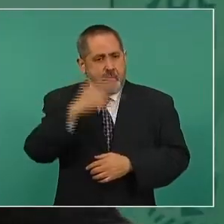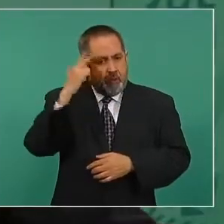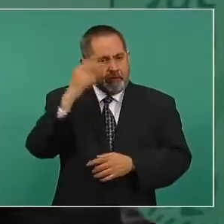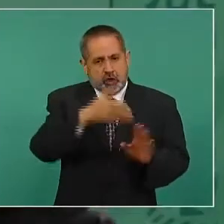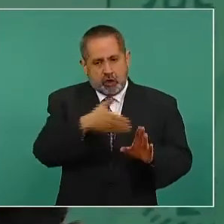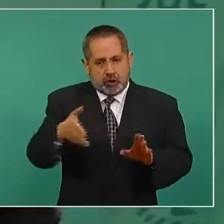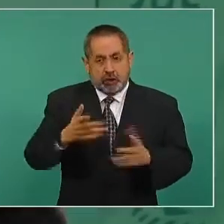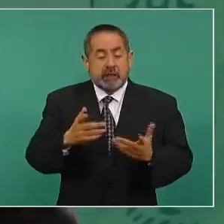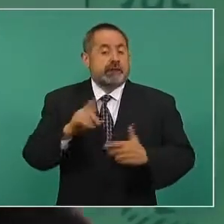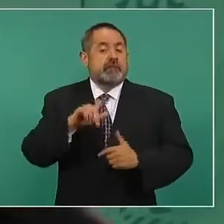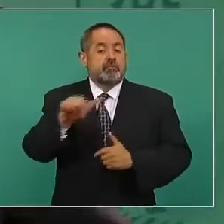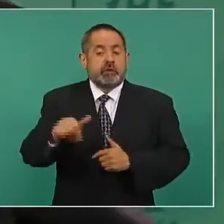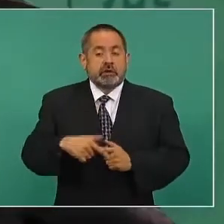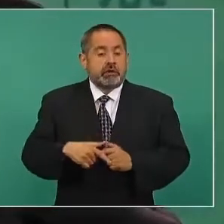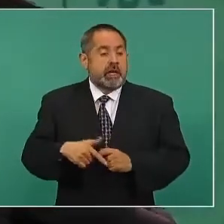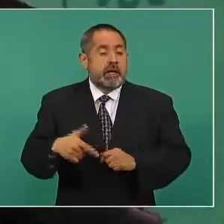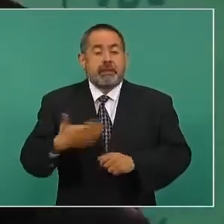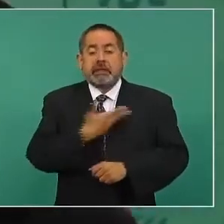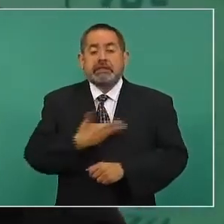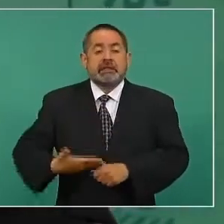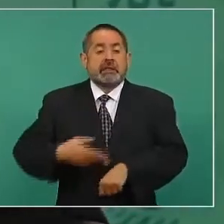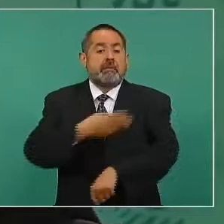Y termina el presidente Madero